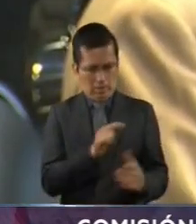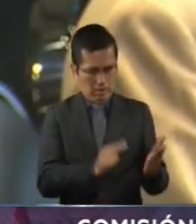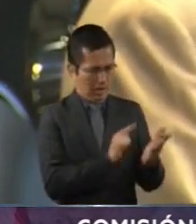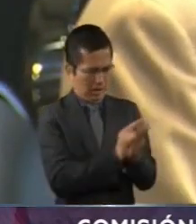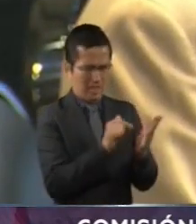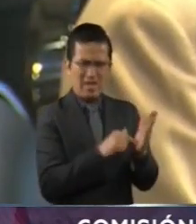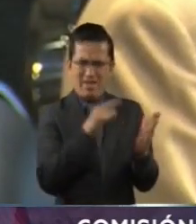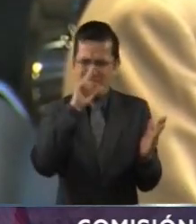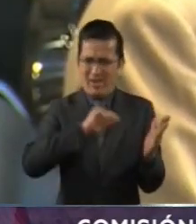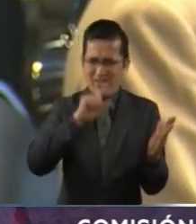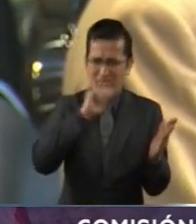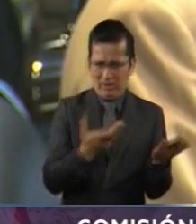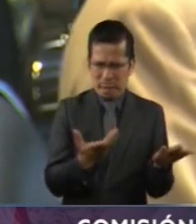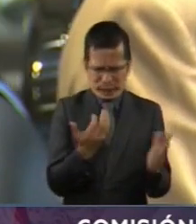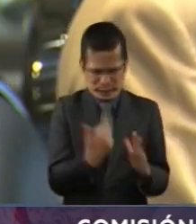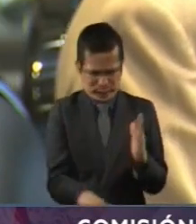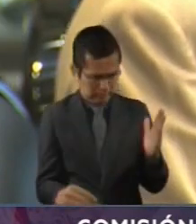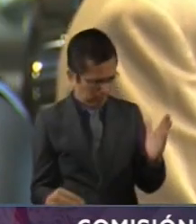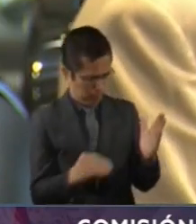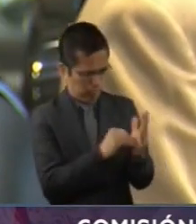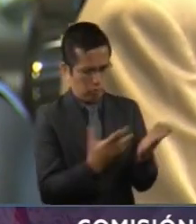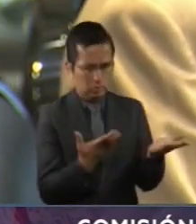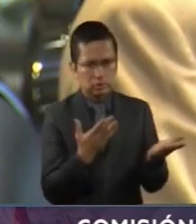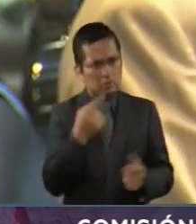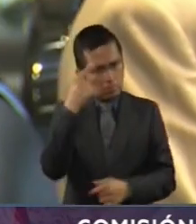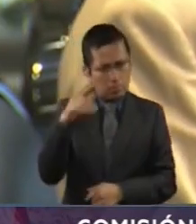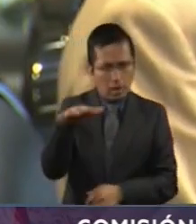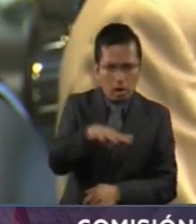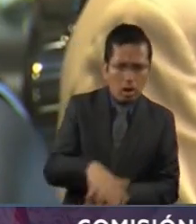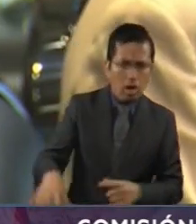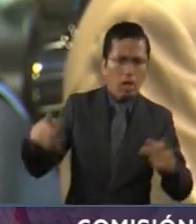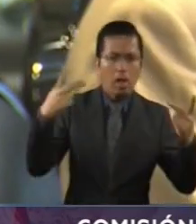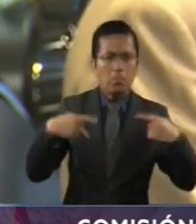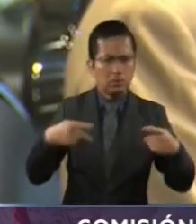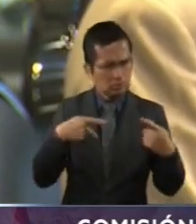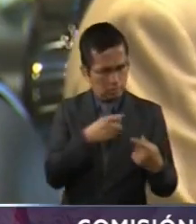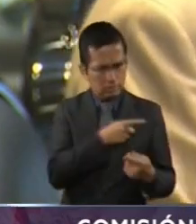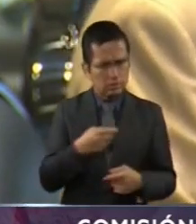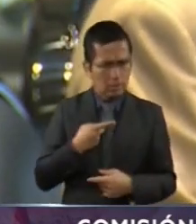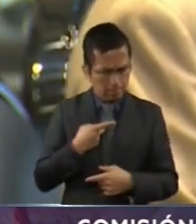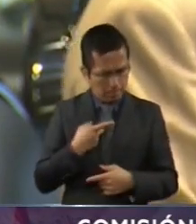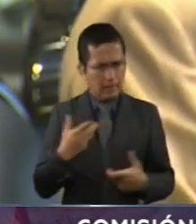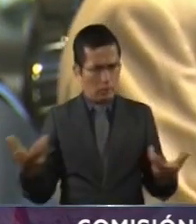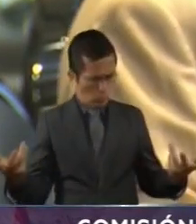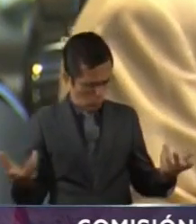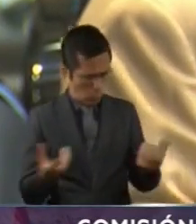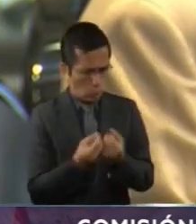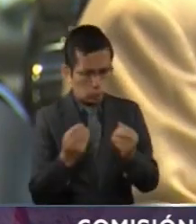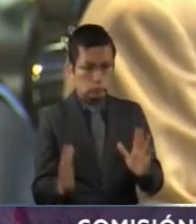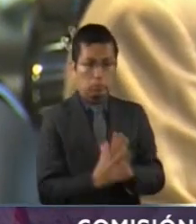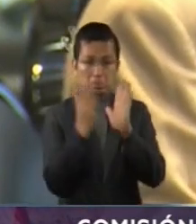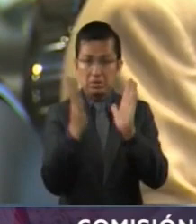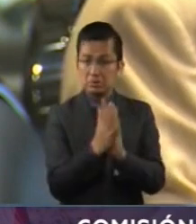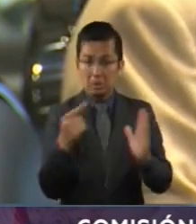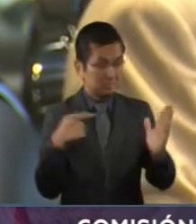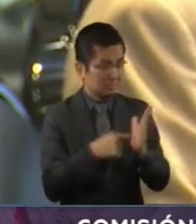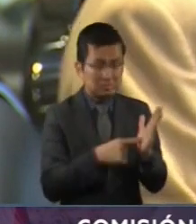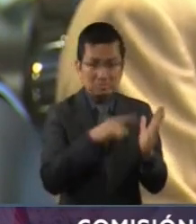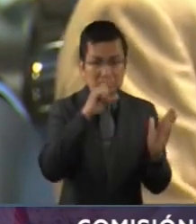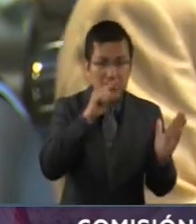permiten que la sociedad tenga participación en la definición de la construcción, que no permiten que la sociedad